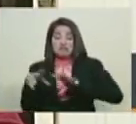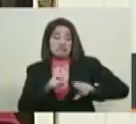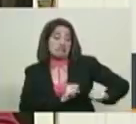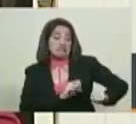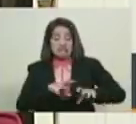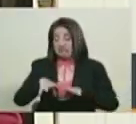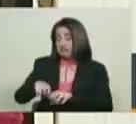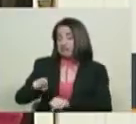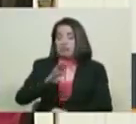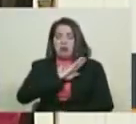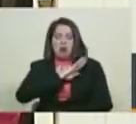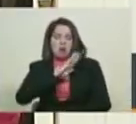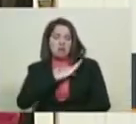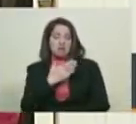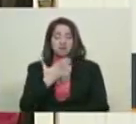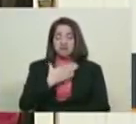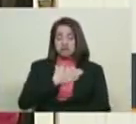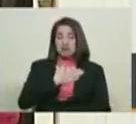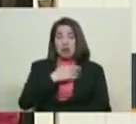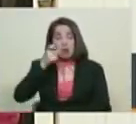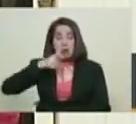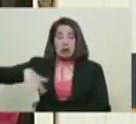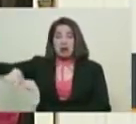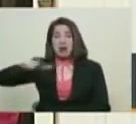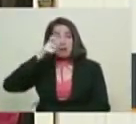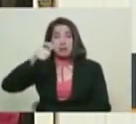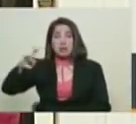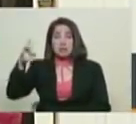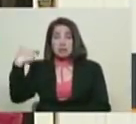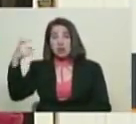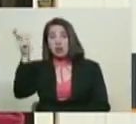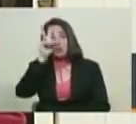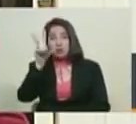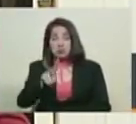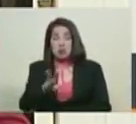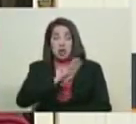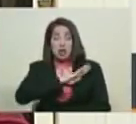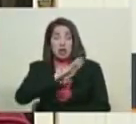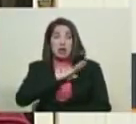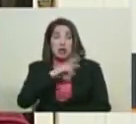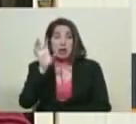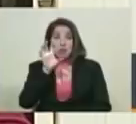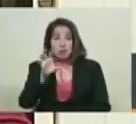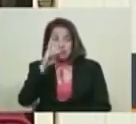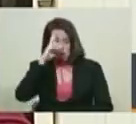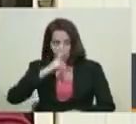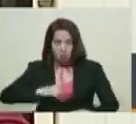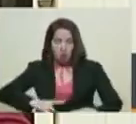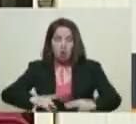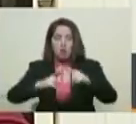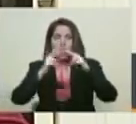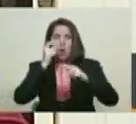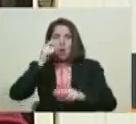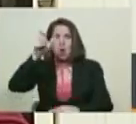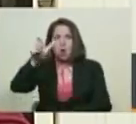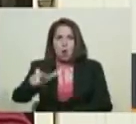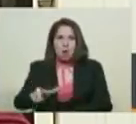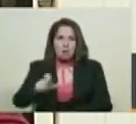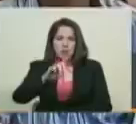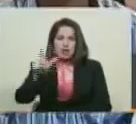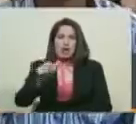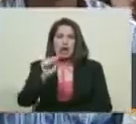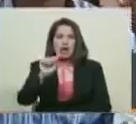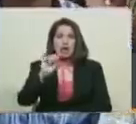hoy, los campesinos de Venezuela, los campesinos de mi patria, le rendimos homenaje a Jorge Eliécer Gaitán